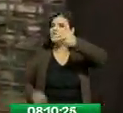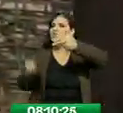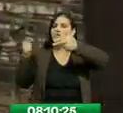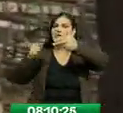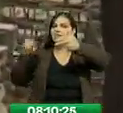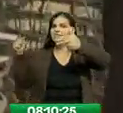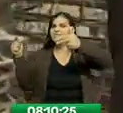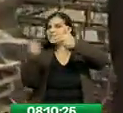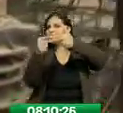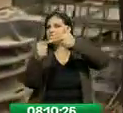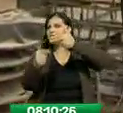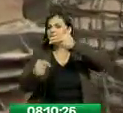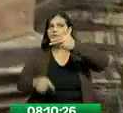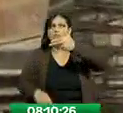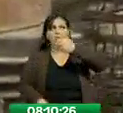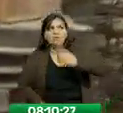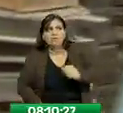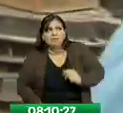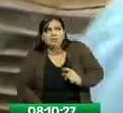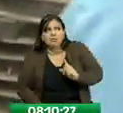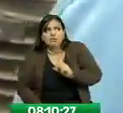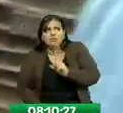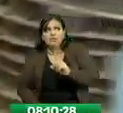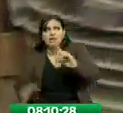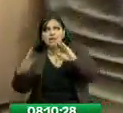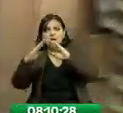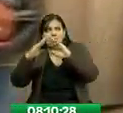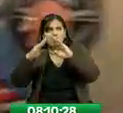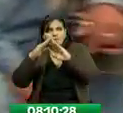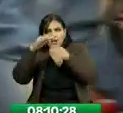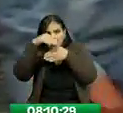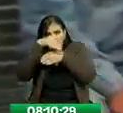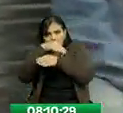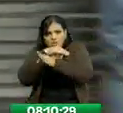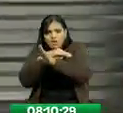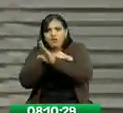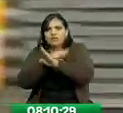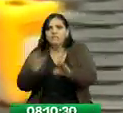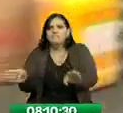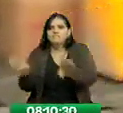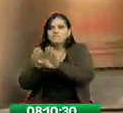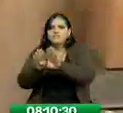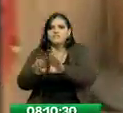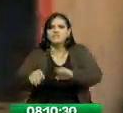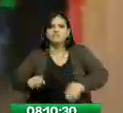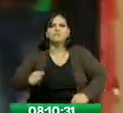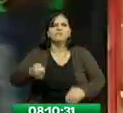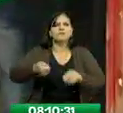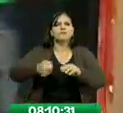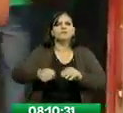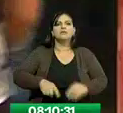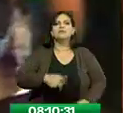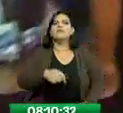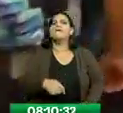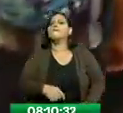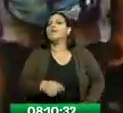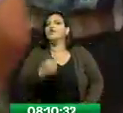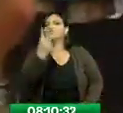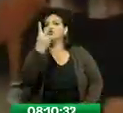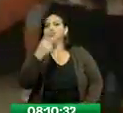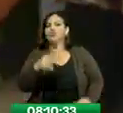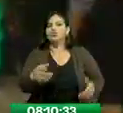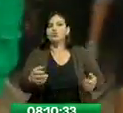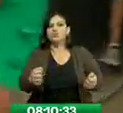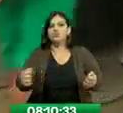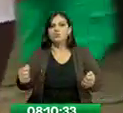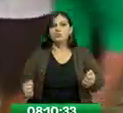y luego hacen de las suyas que llevan las dos máquinas usted es dueño